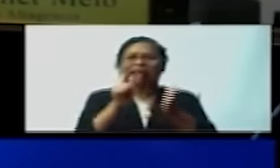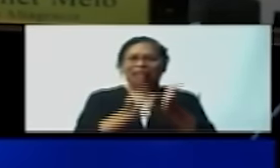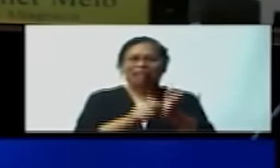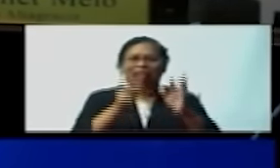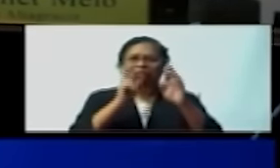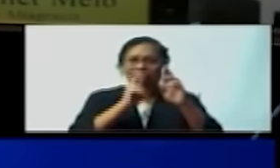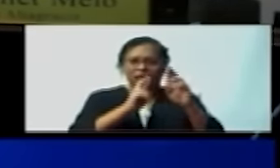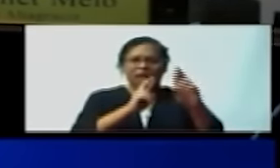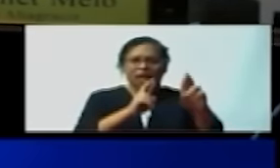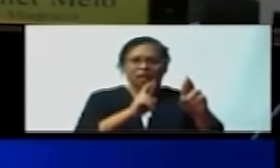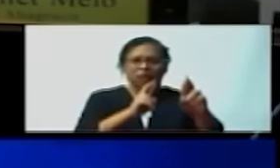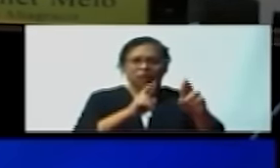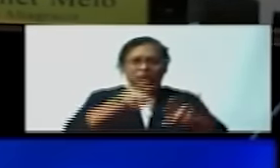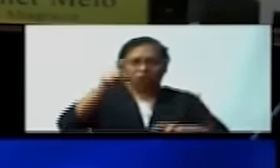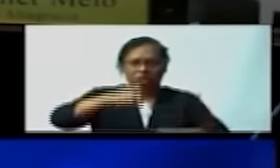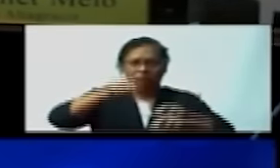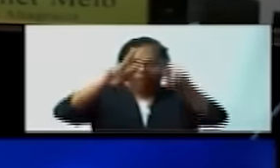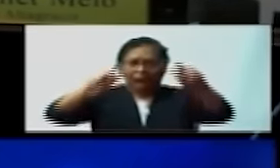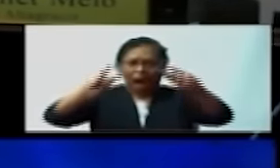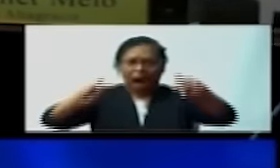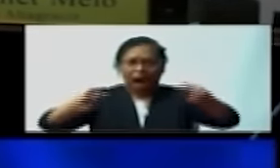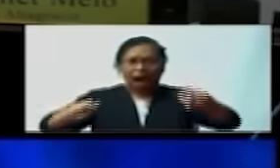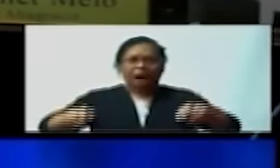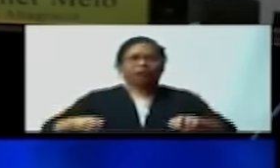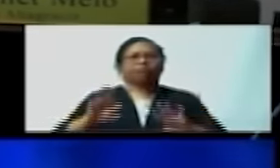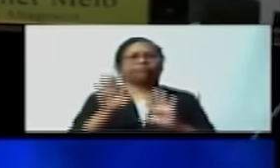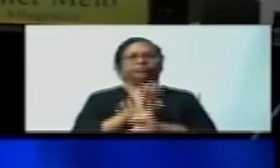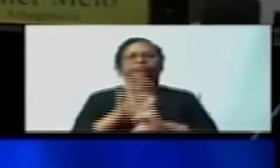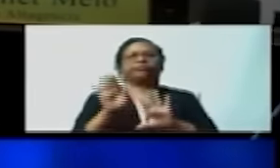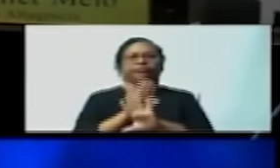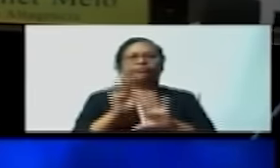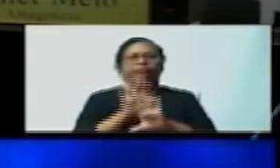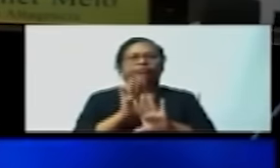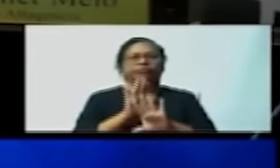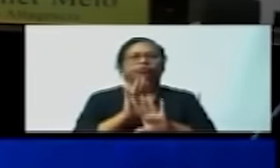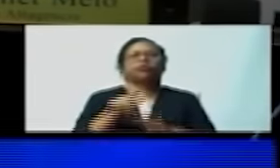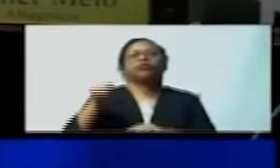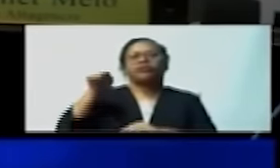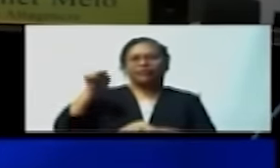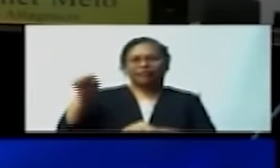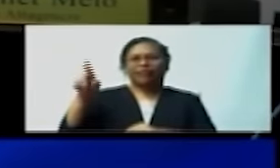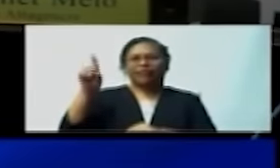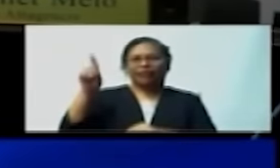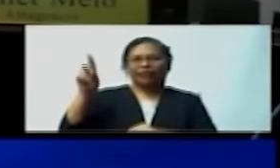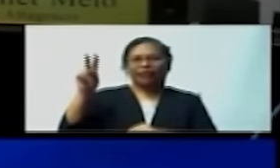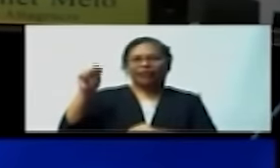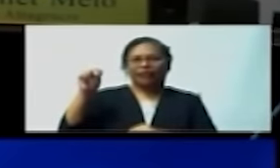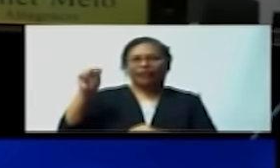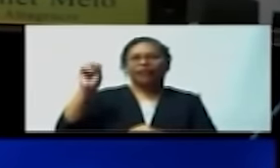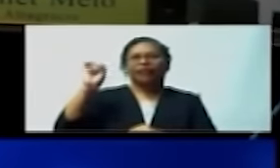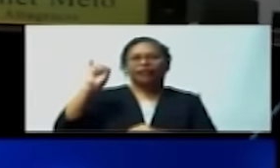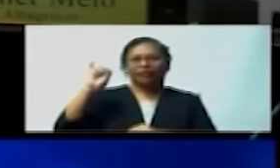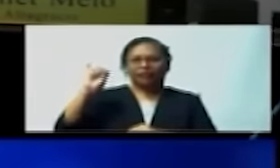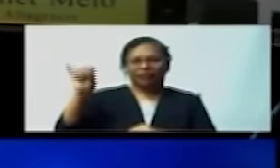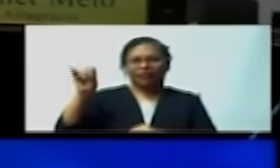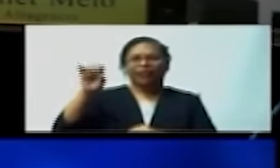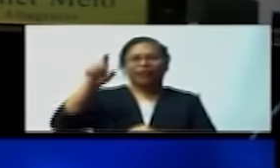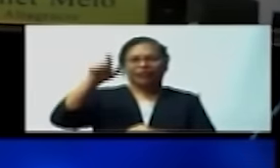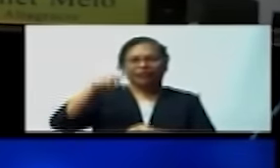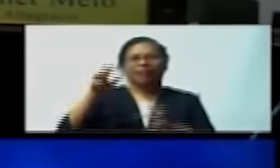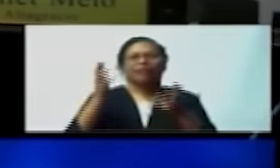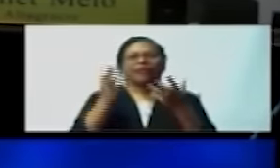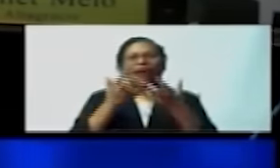texto debe ceñir al DNI a investigar hechos o actuaciones que riñan con el ordenamiento jurídico vigente y